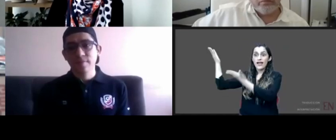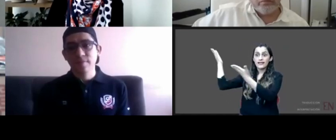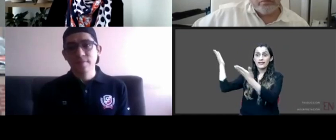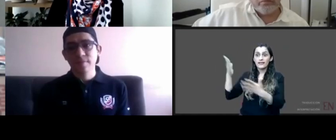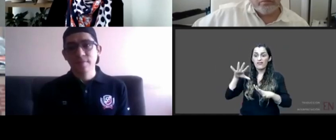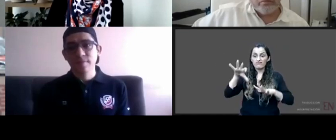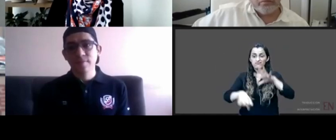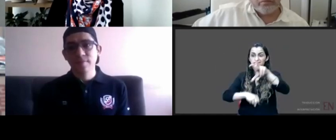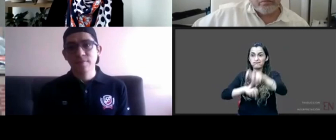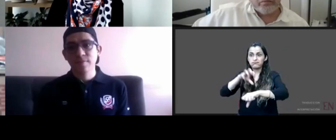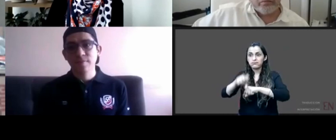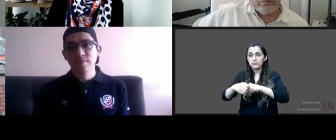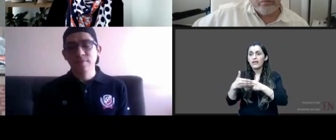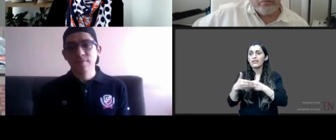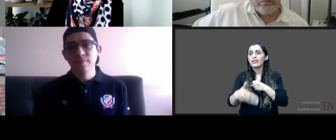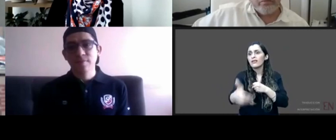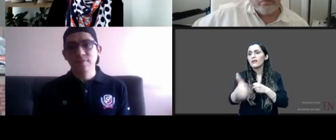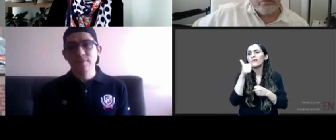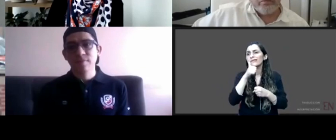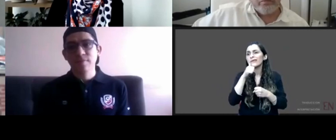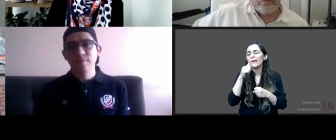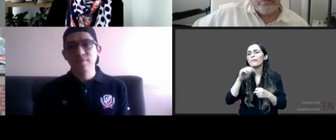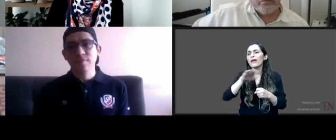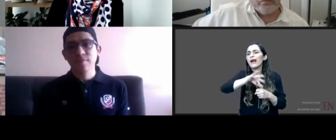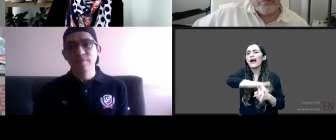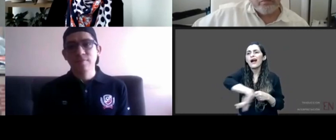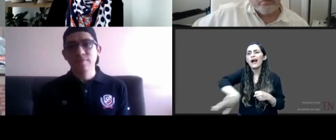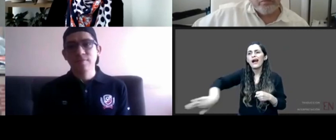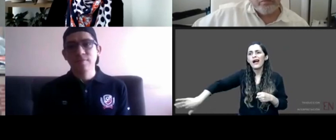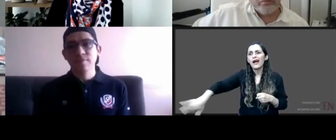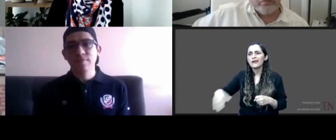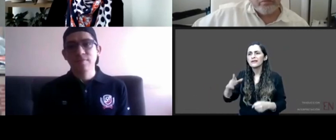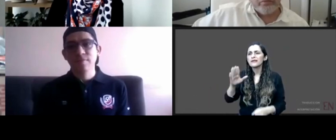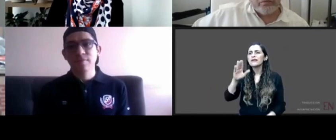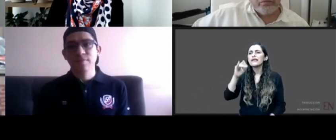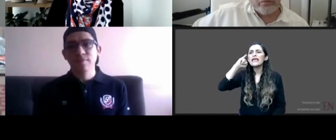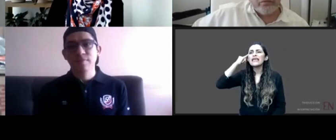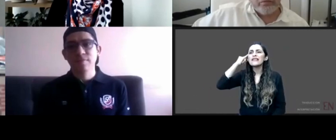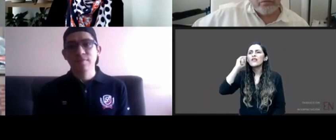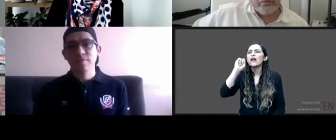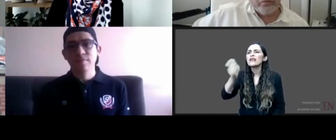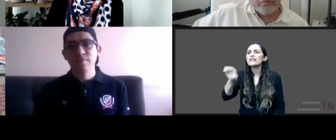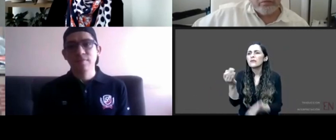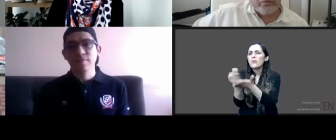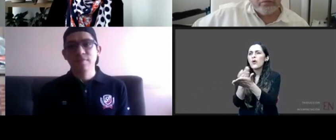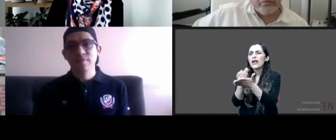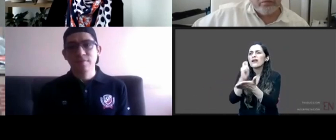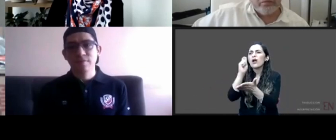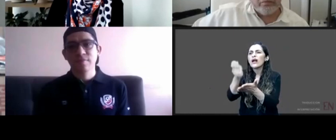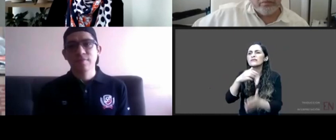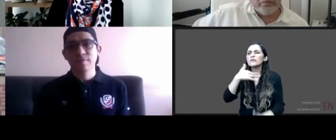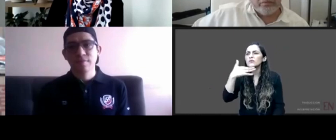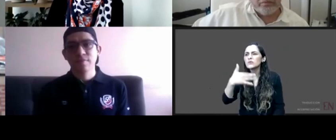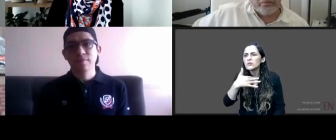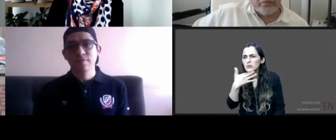sirve. Porque somos sucios, somos morenos, no somos